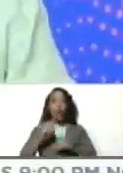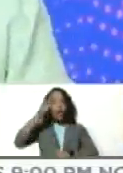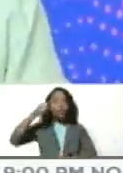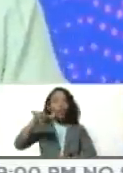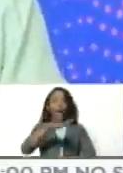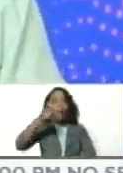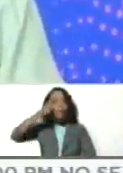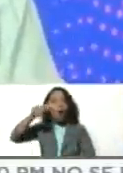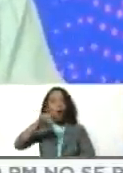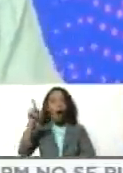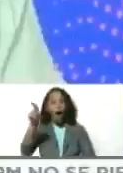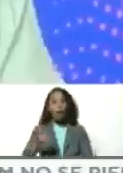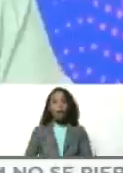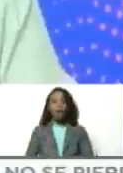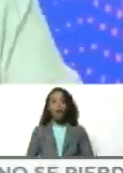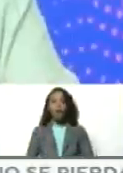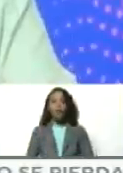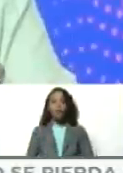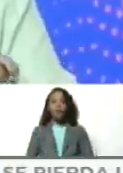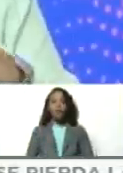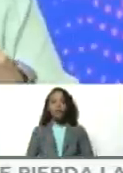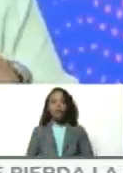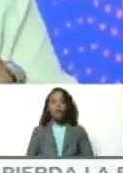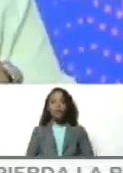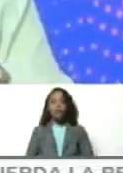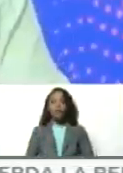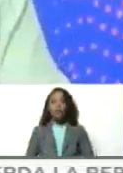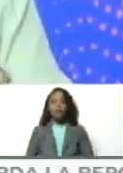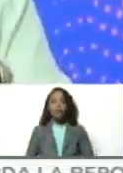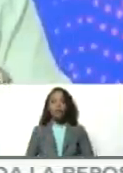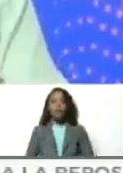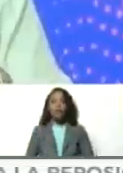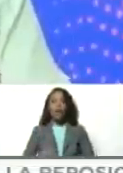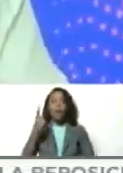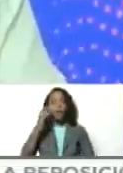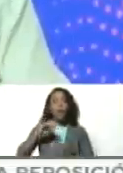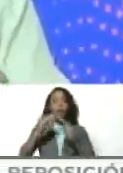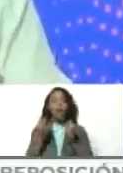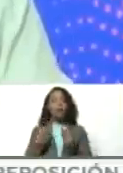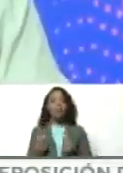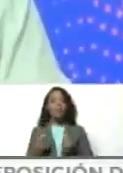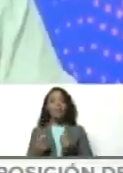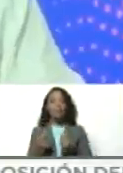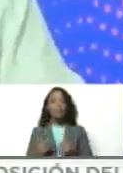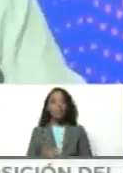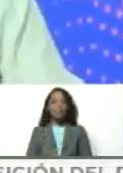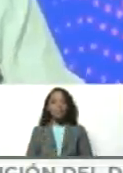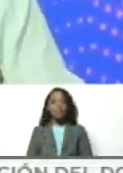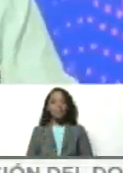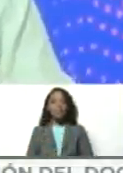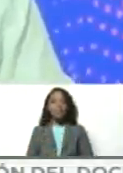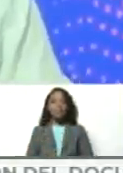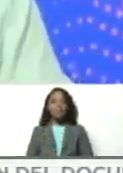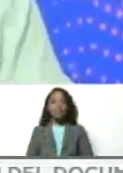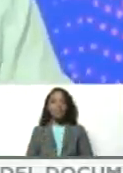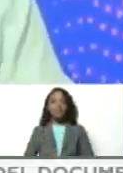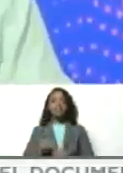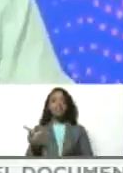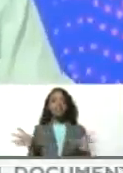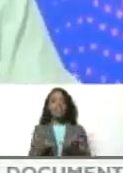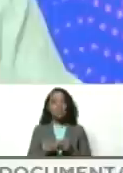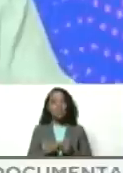pueblos del país. Impresionante la actividad económica, comercial, de